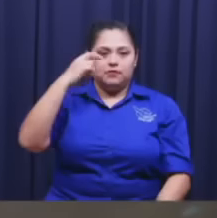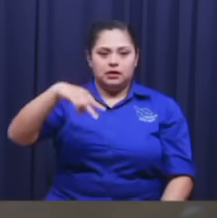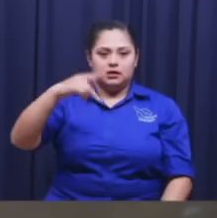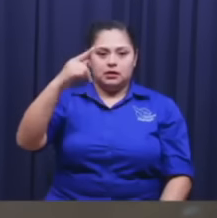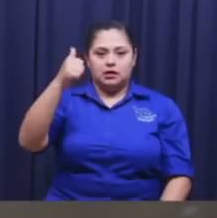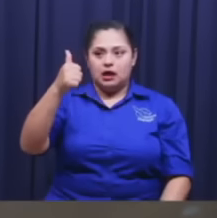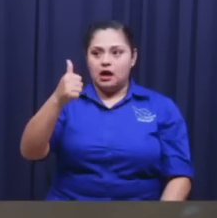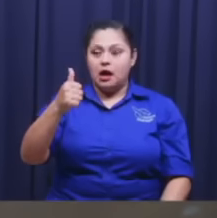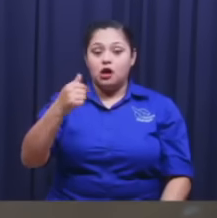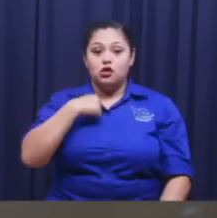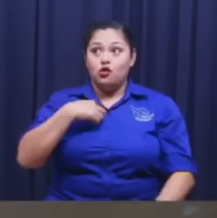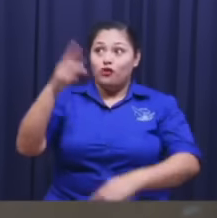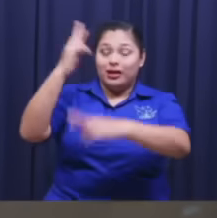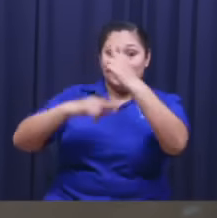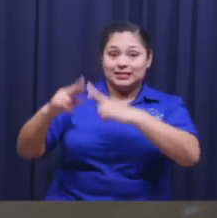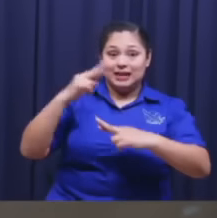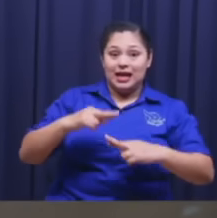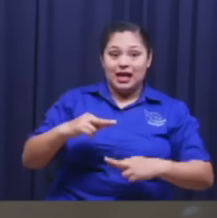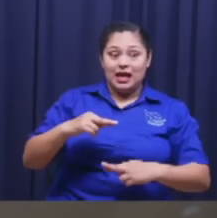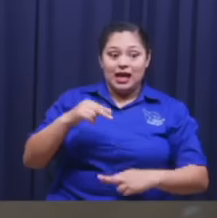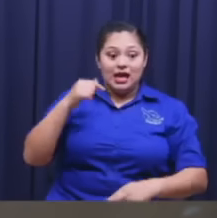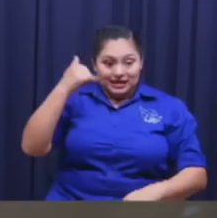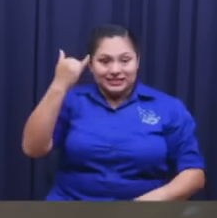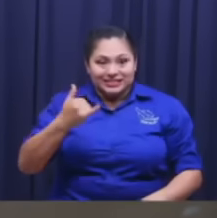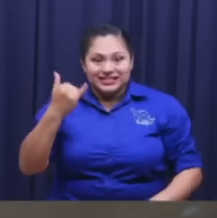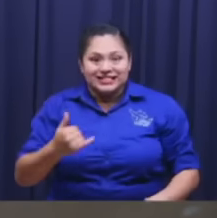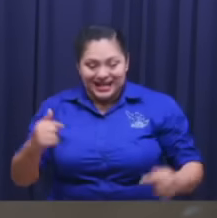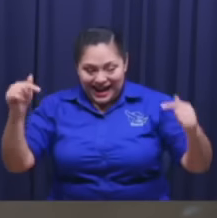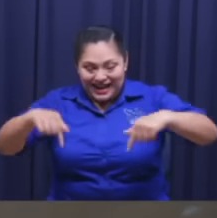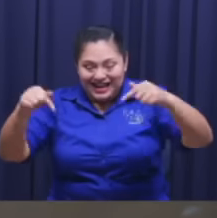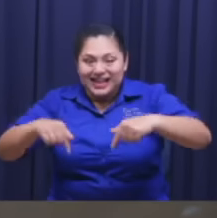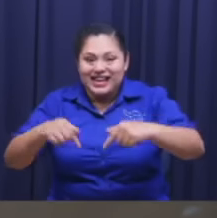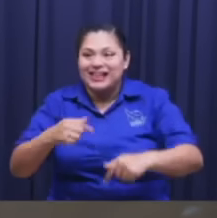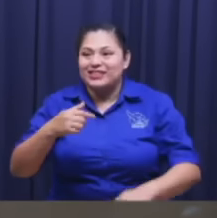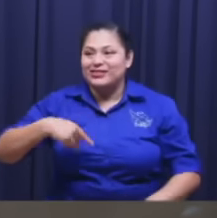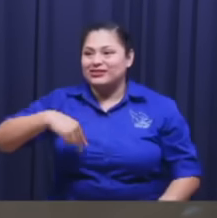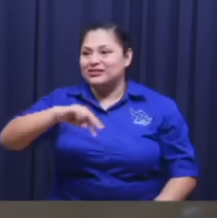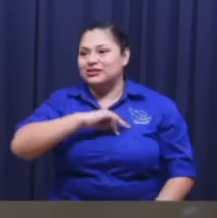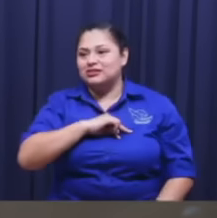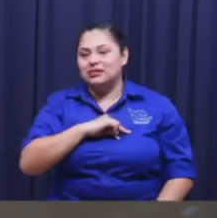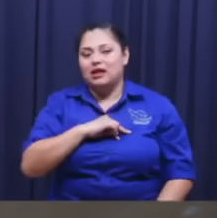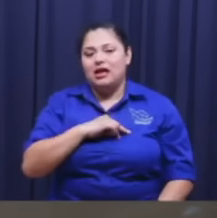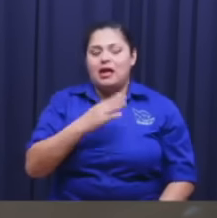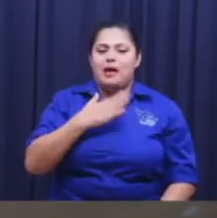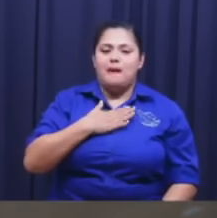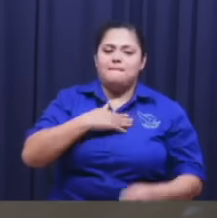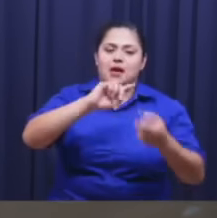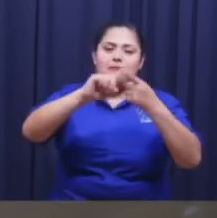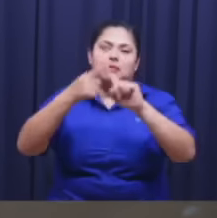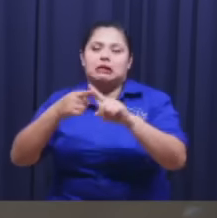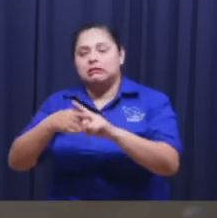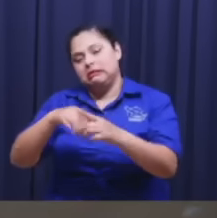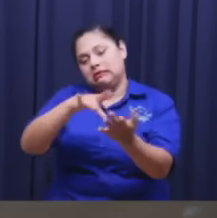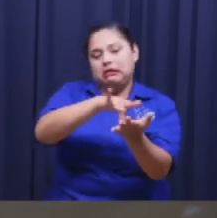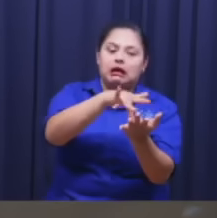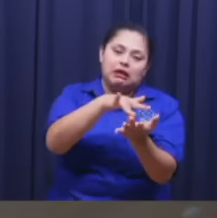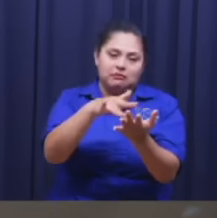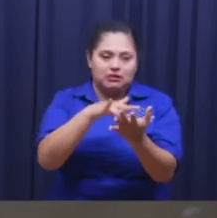Regresé. ¡Vos! ¡Llegamos! ¡Llegamos! No, no estás donde.